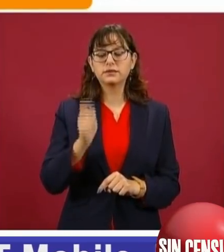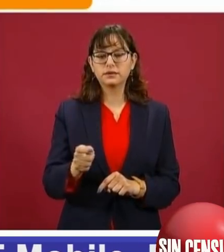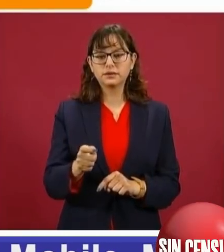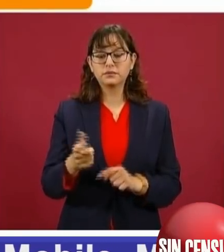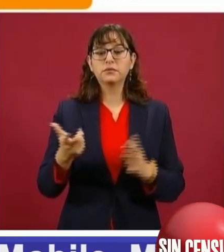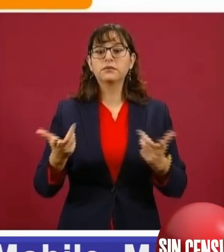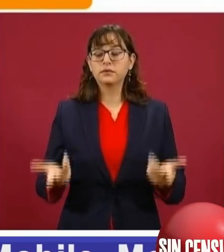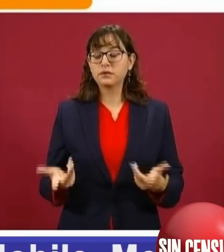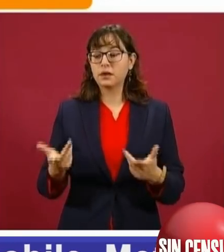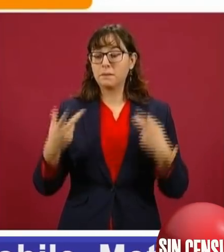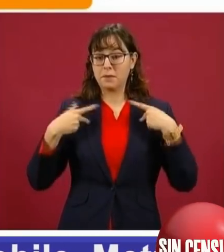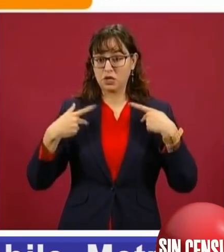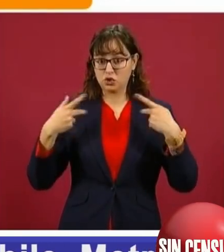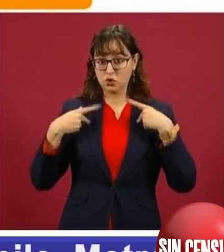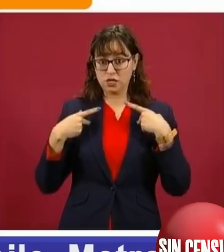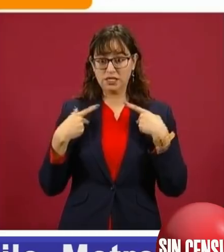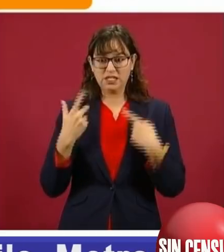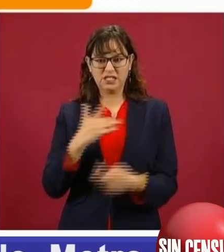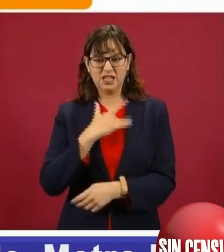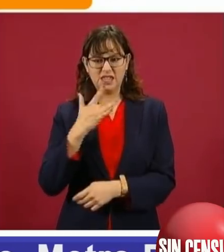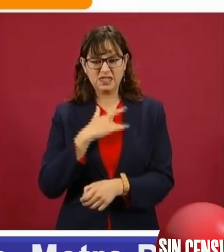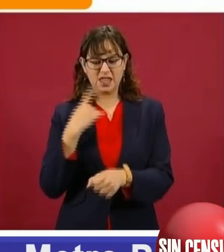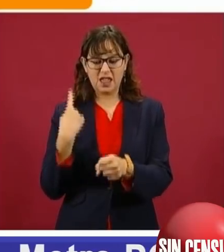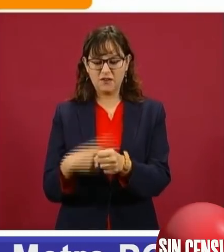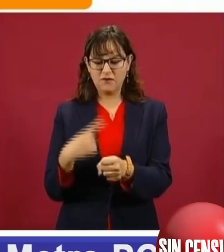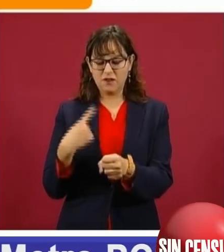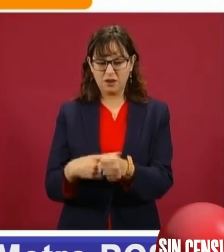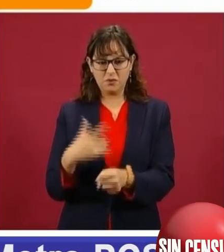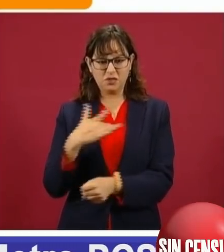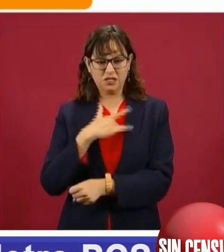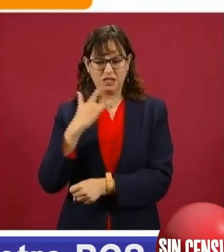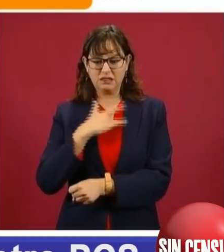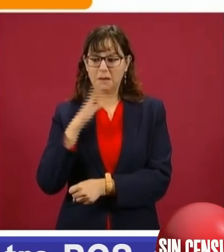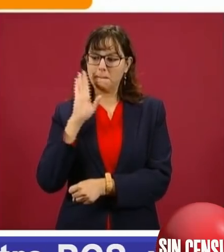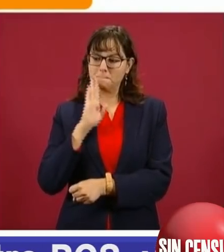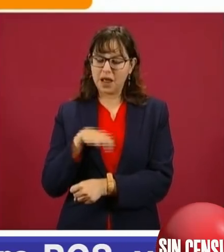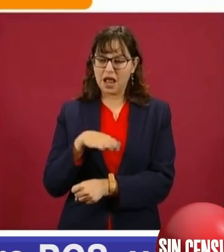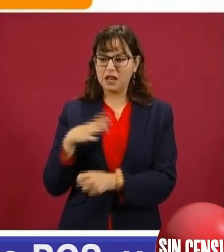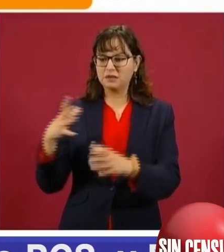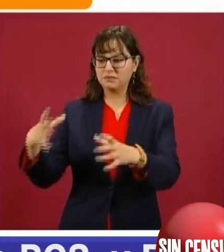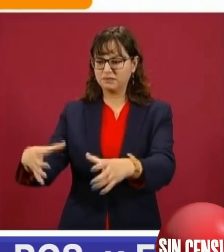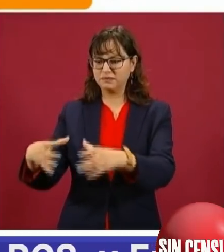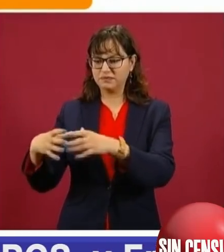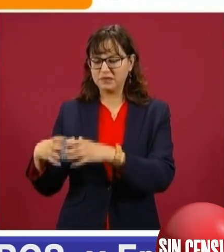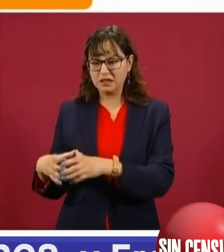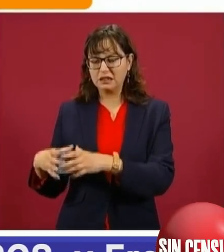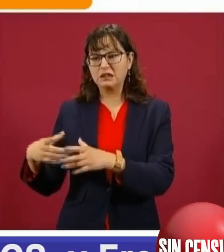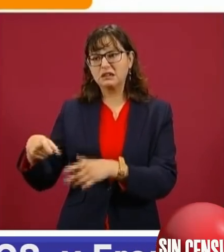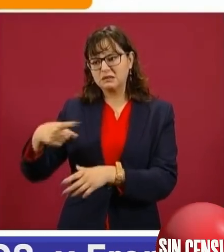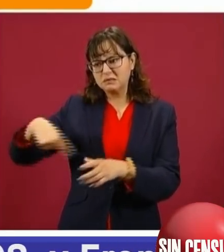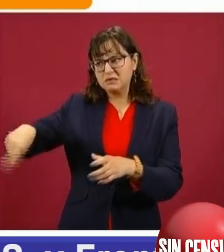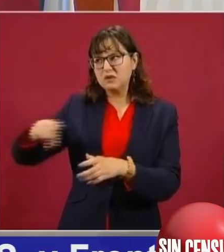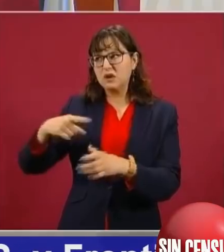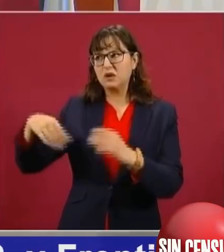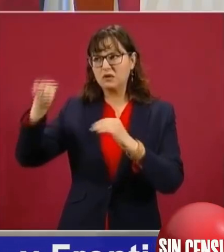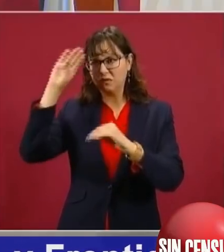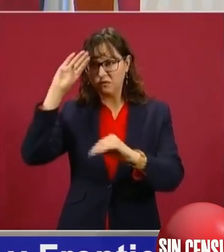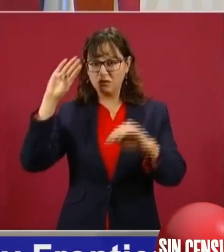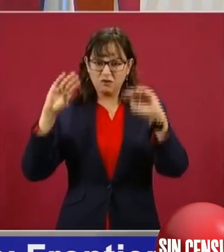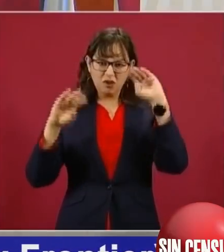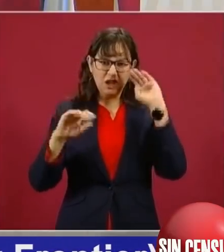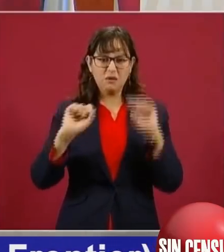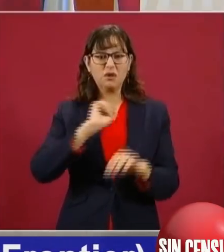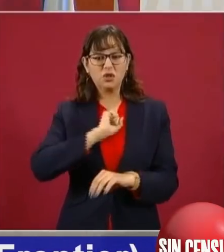cuál es el porcentaje de personas que teniendo síntomas de COVID, fiebre, tos, dolor de cabeza, dolor de garganta, dolor